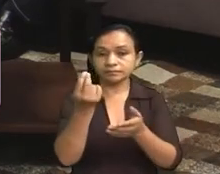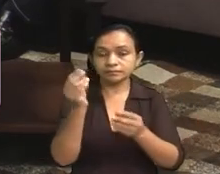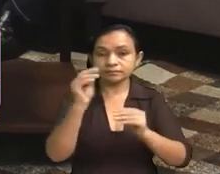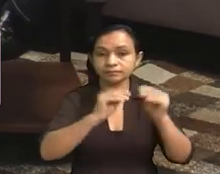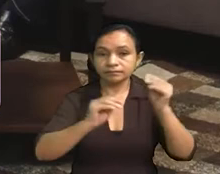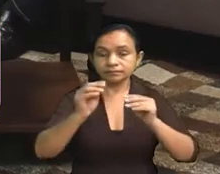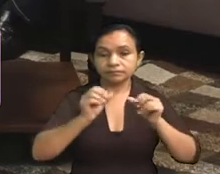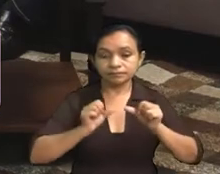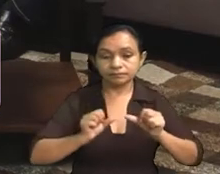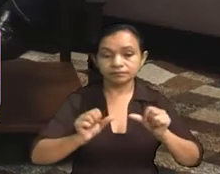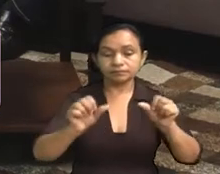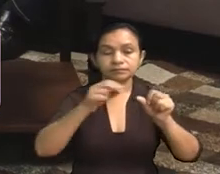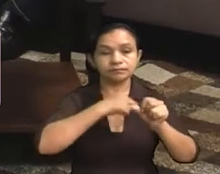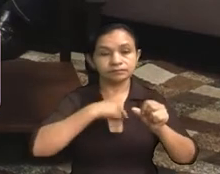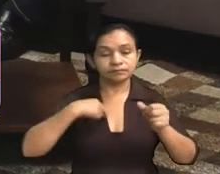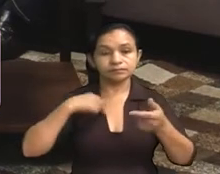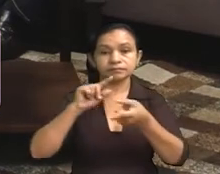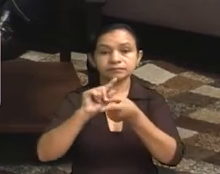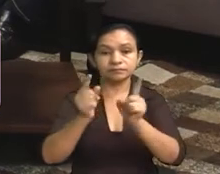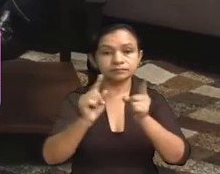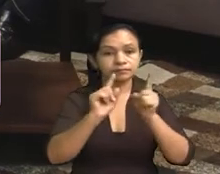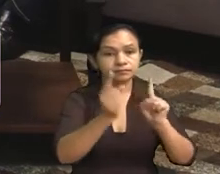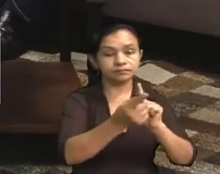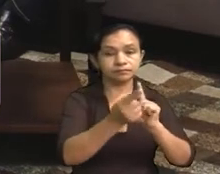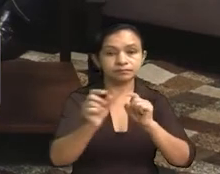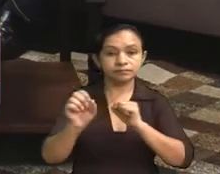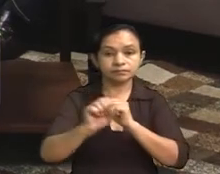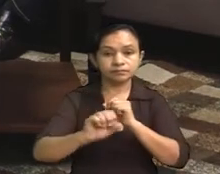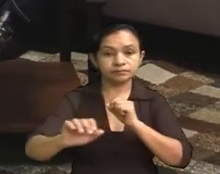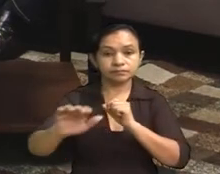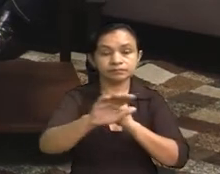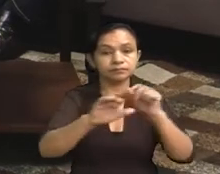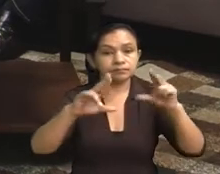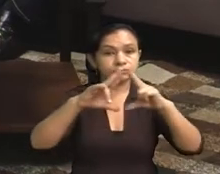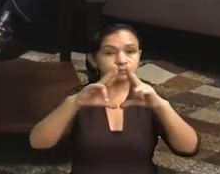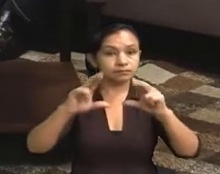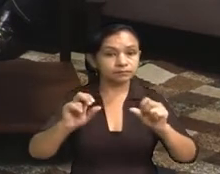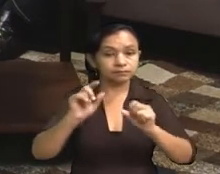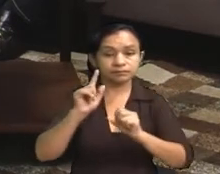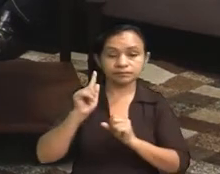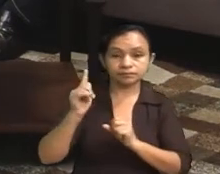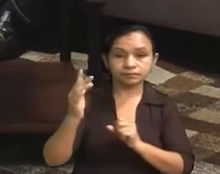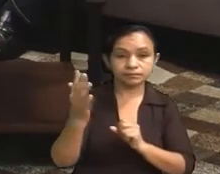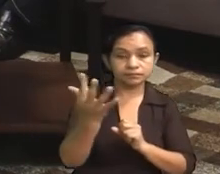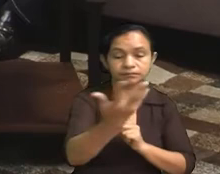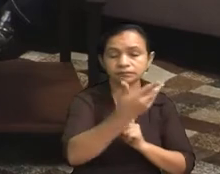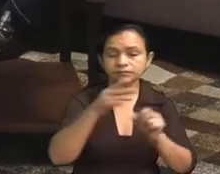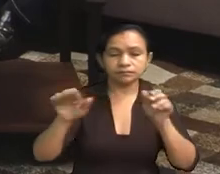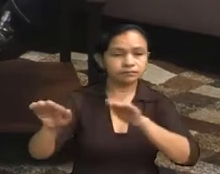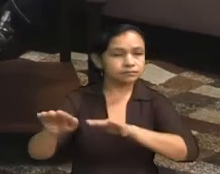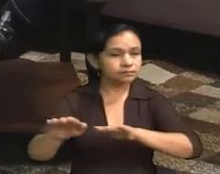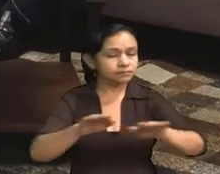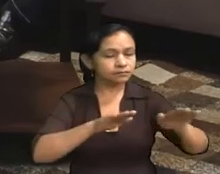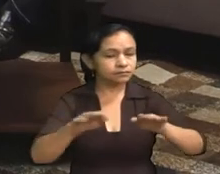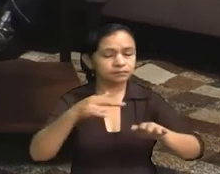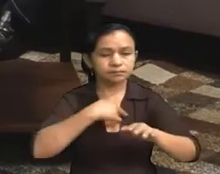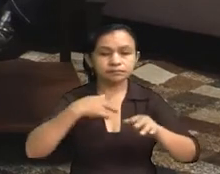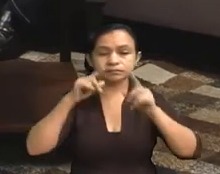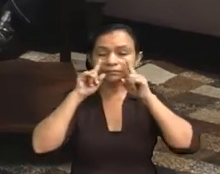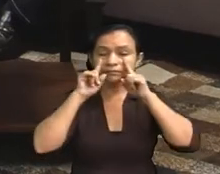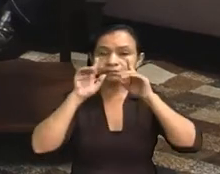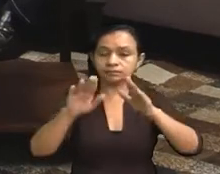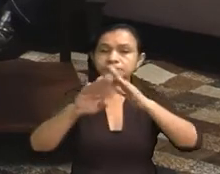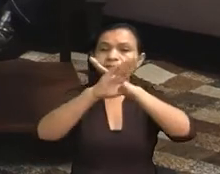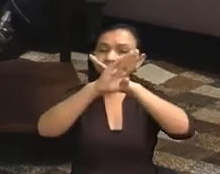seguir haciendo las transformaciones económicas y sociales de Nicaragua. Todo eso no se puede hacer sin seguridad y